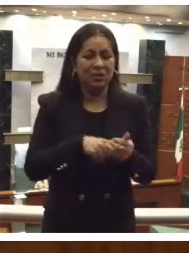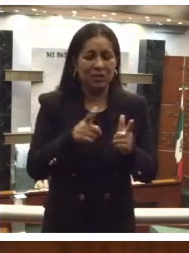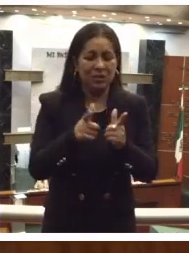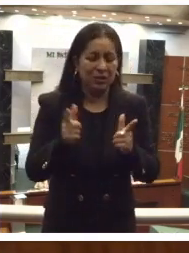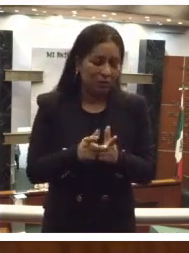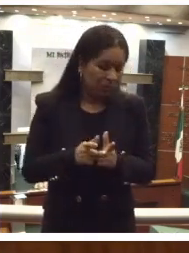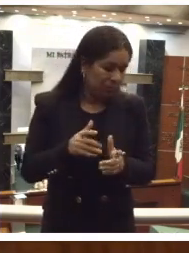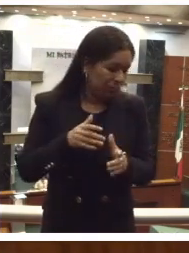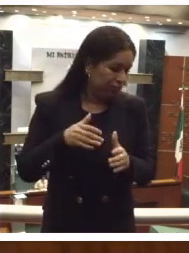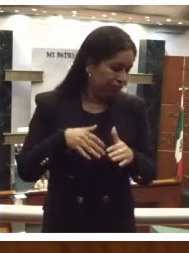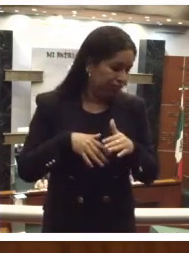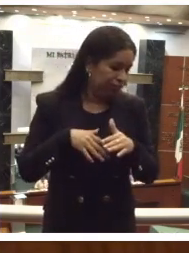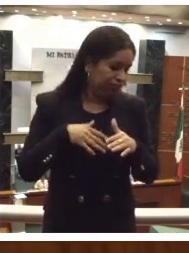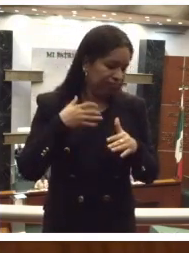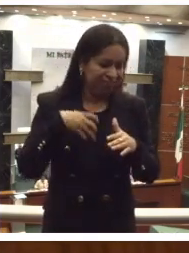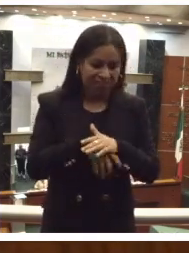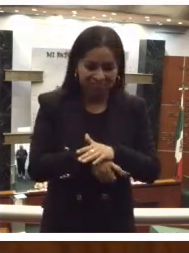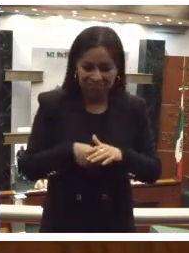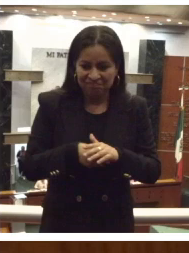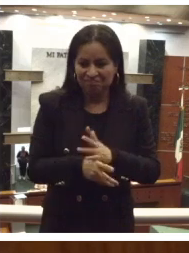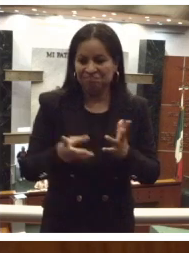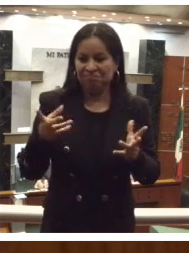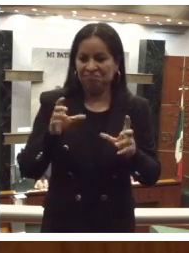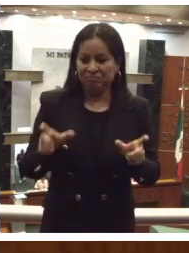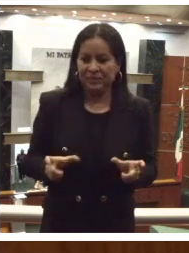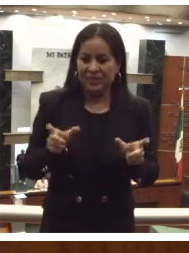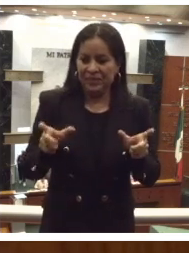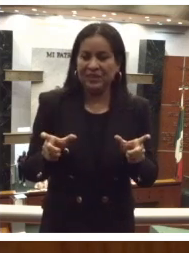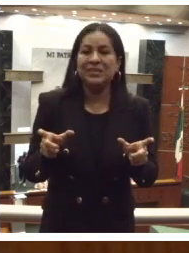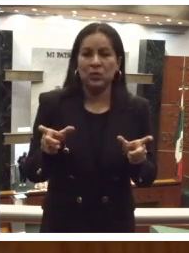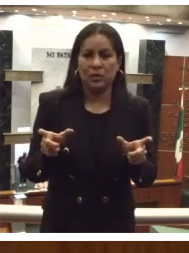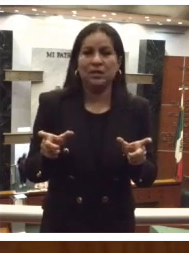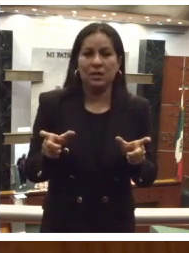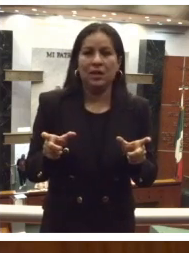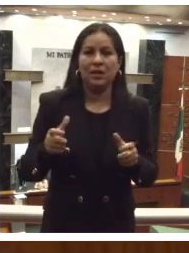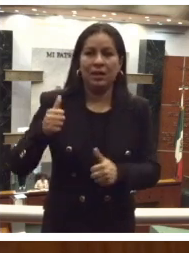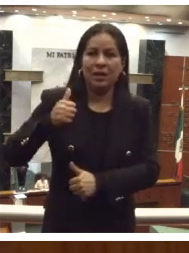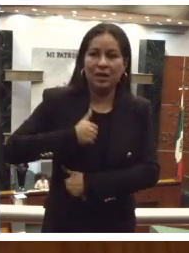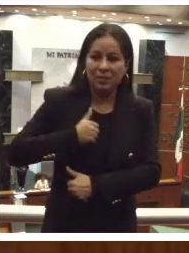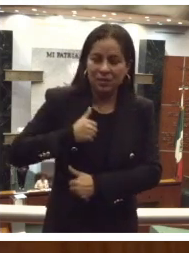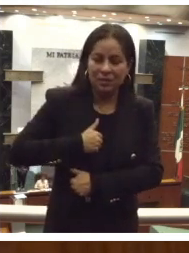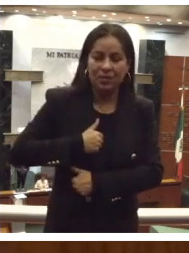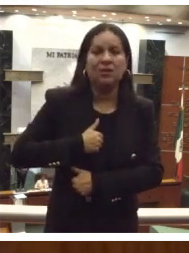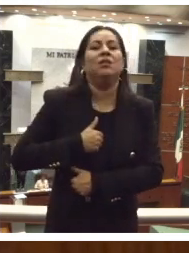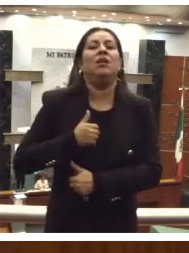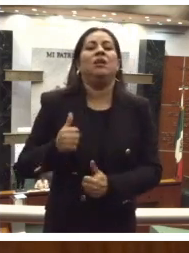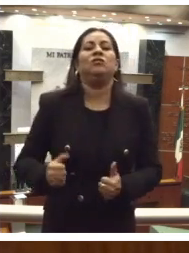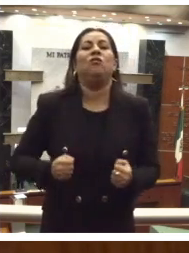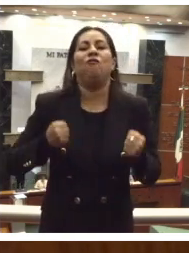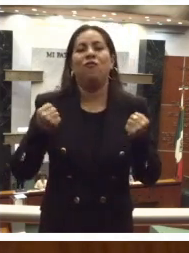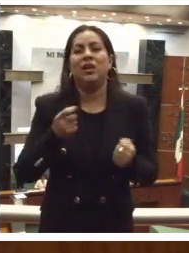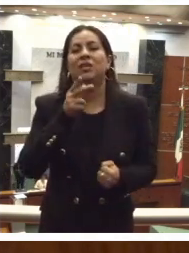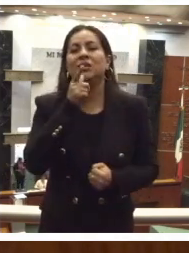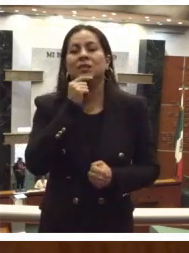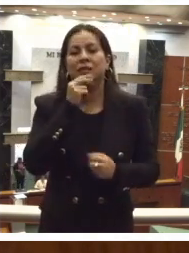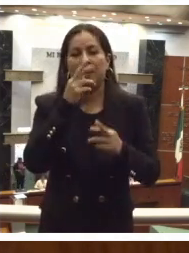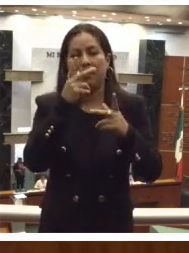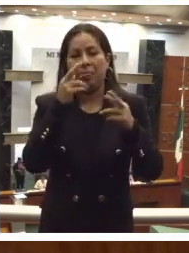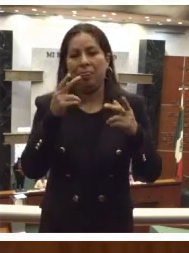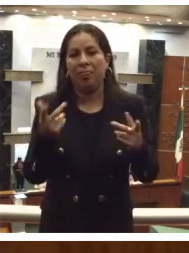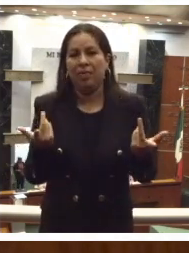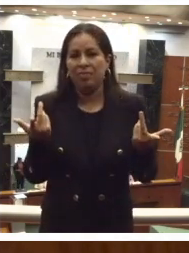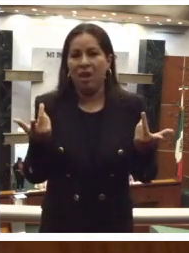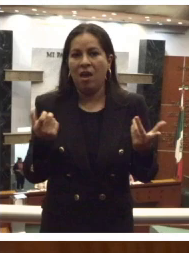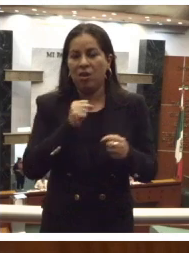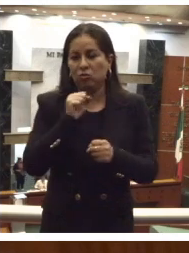grupos delincuenciales en las corporaciones de seguridad, que la militarización de las fuerzas policíacas y la ruptura del